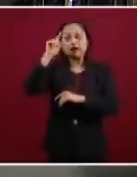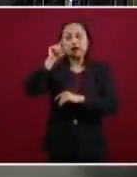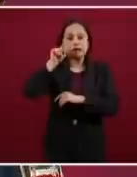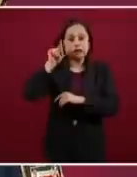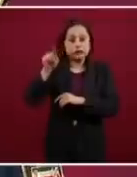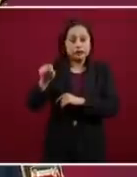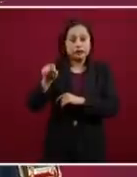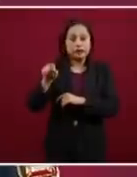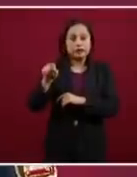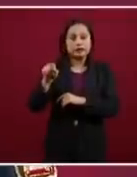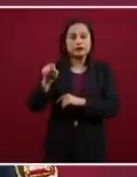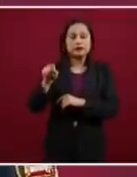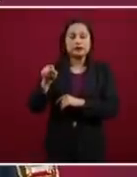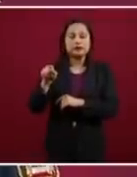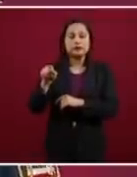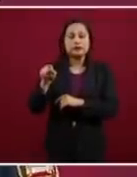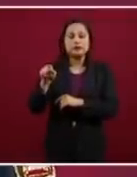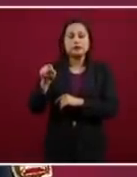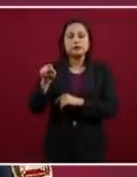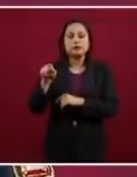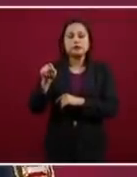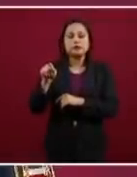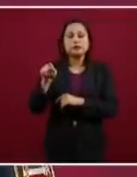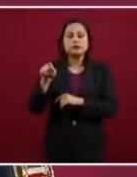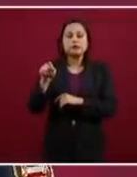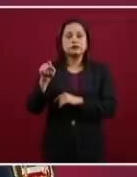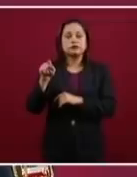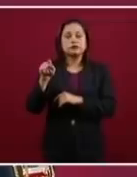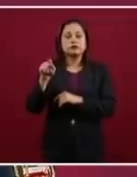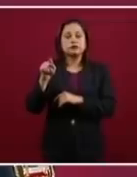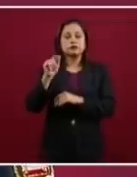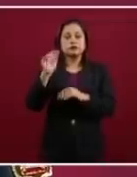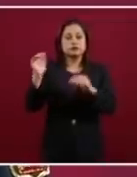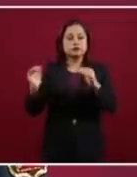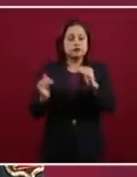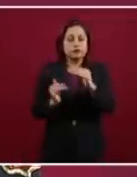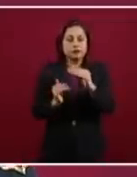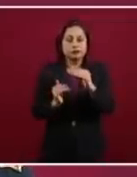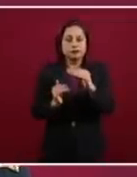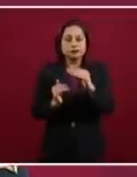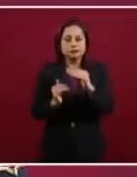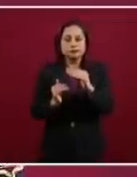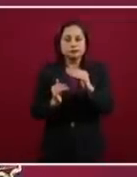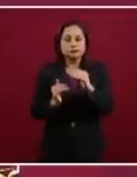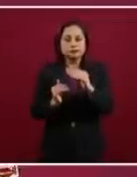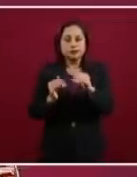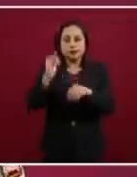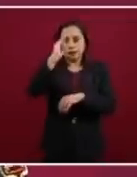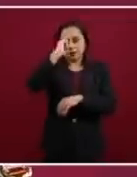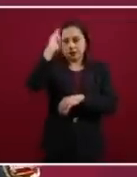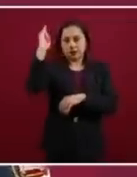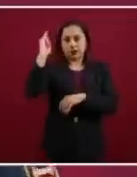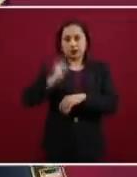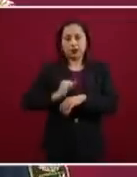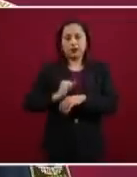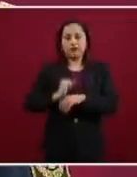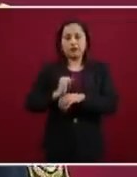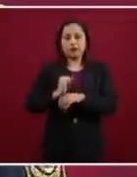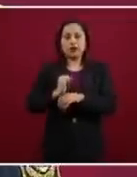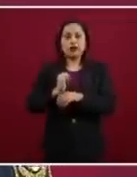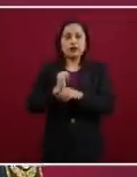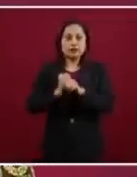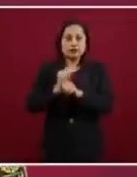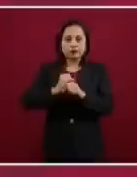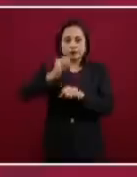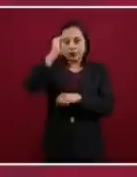bajo el control bajo la operación del sub jefe de inteligencia del estado mayor de la